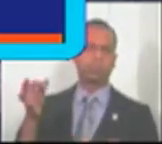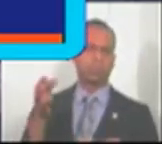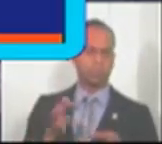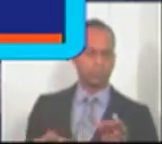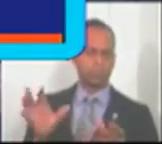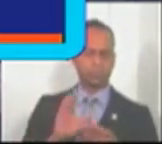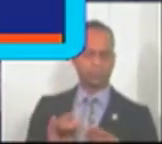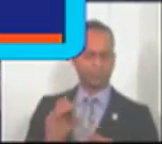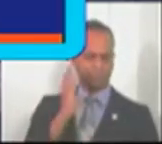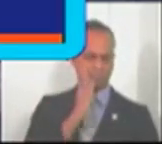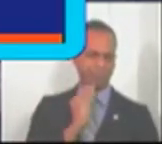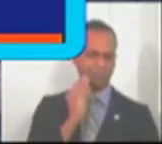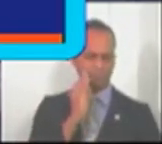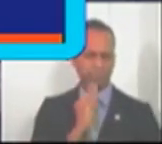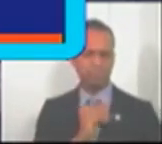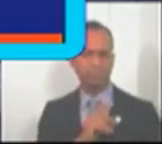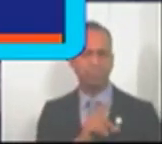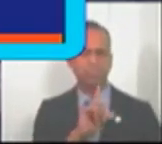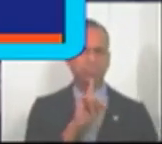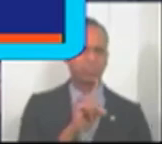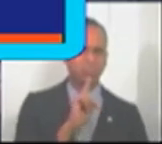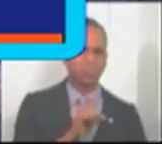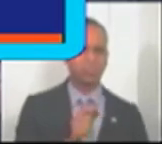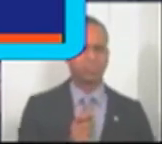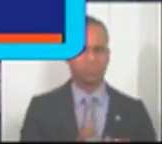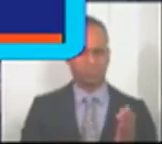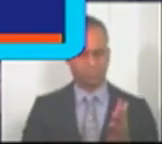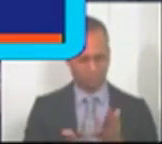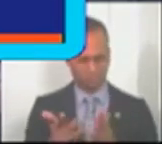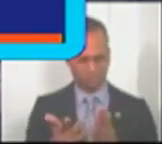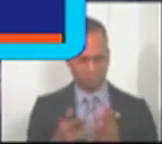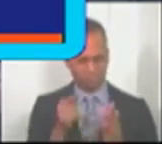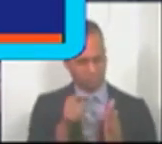pero en realidad la revolución tecnológica